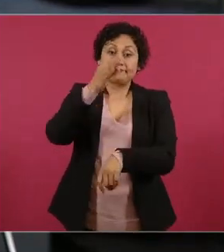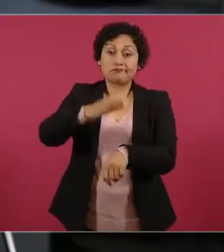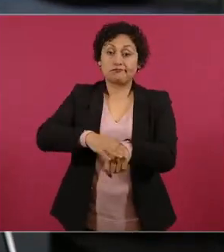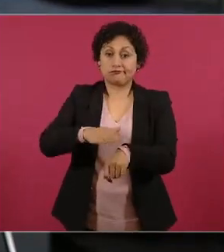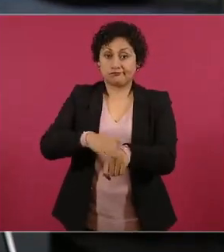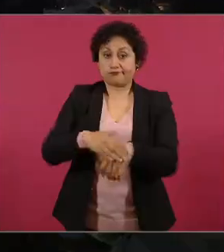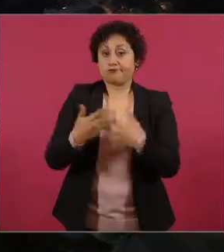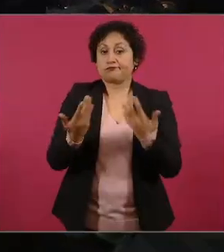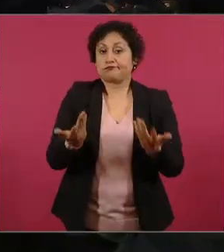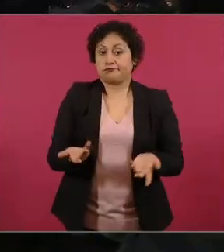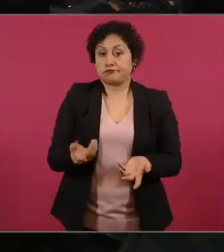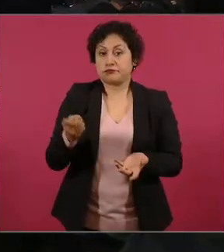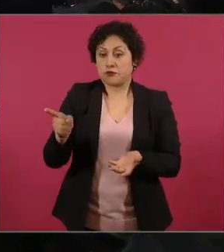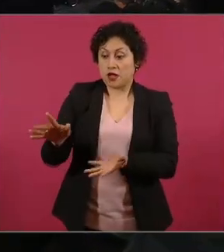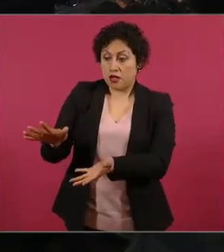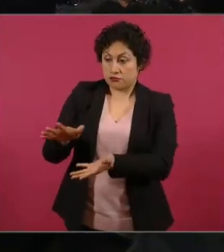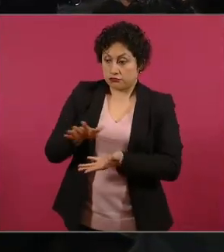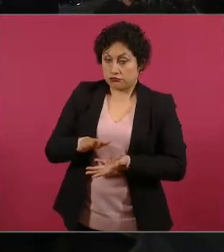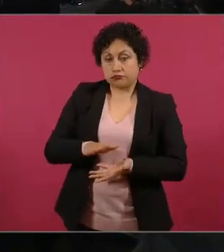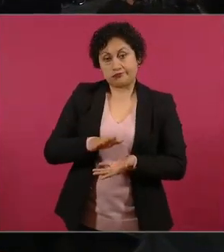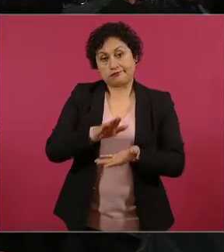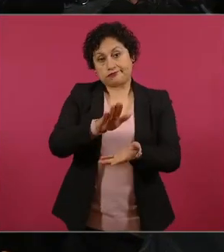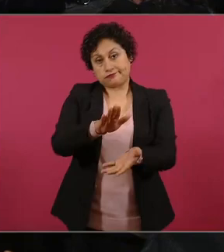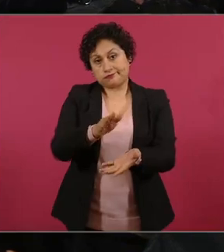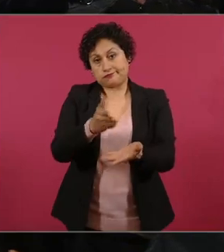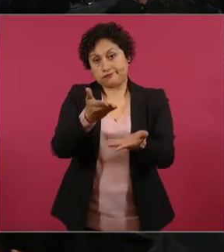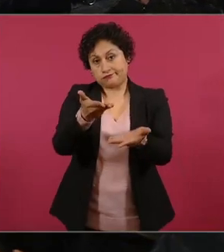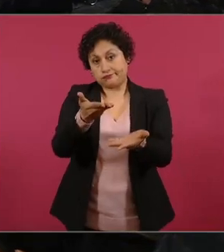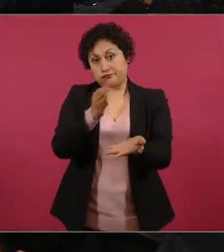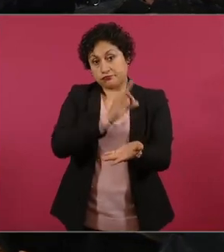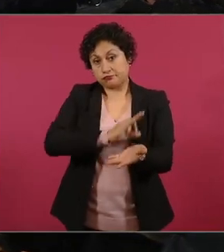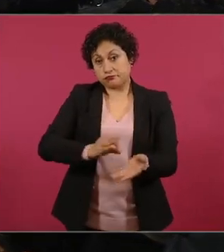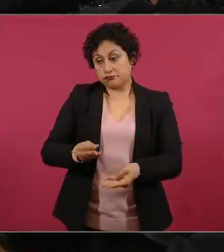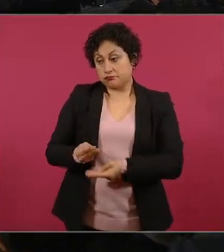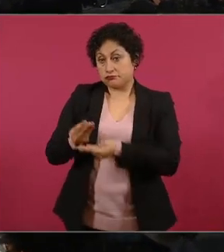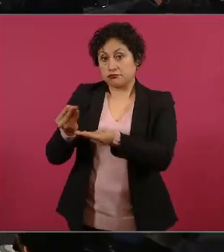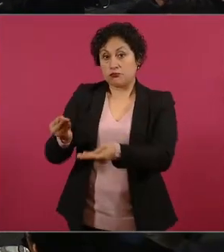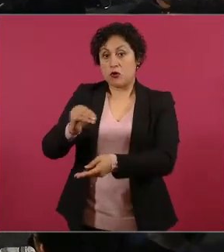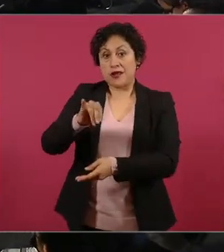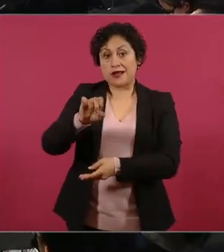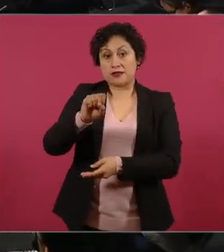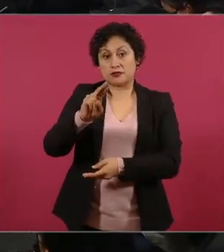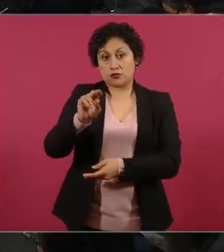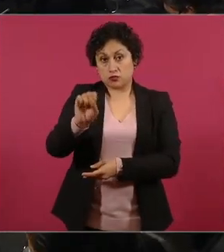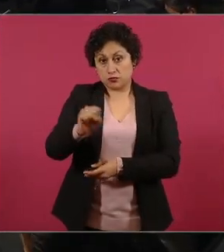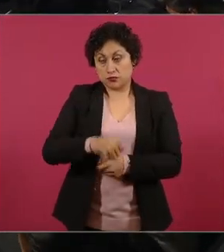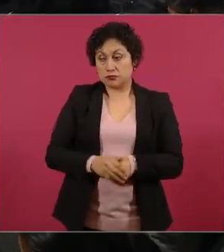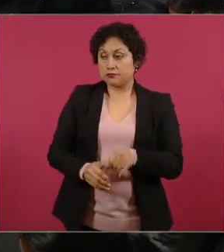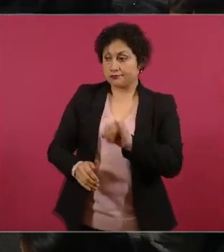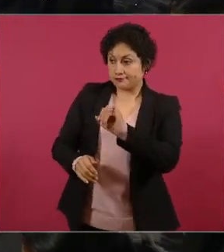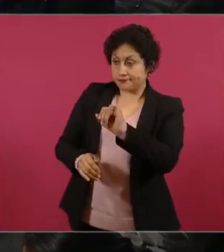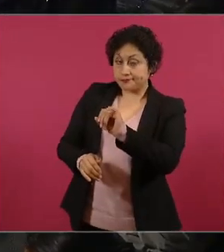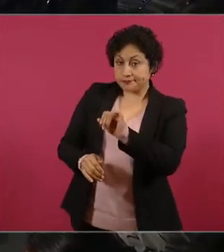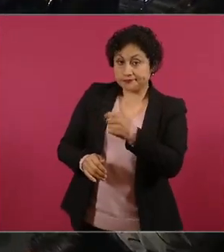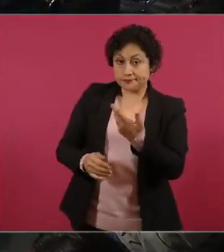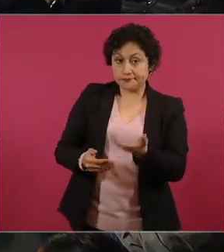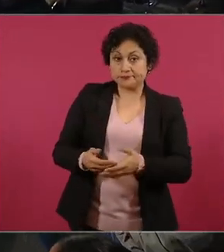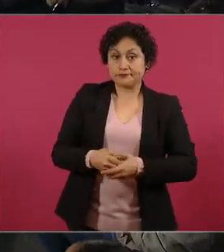mandan estos documentos, que pues si me permite se los dejo a través de Jesús. Sí, sí. Para